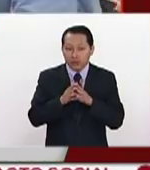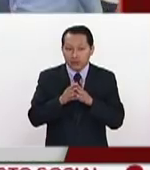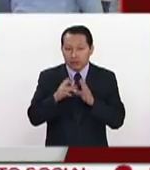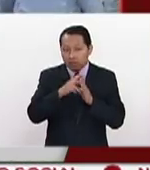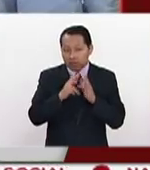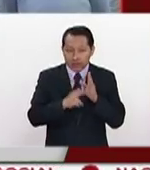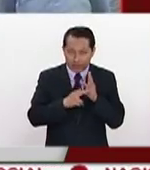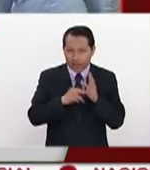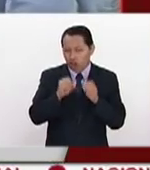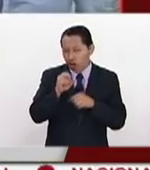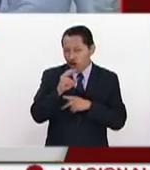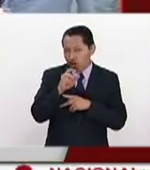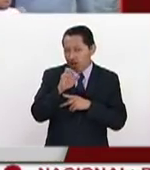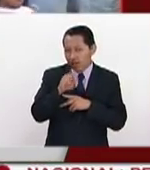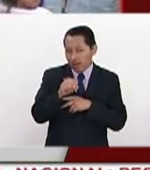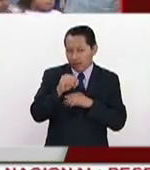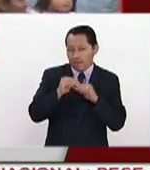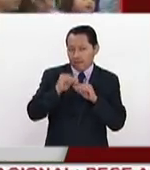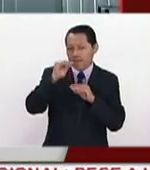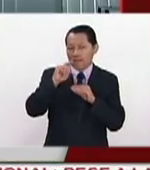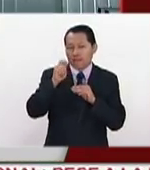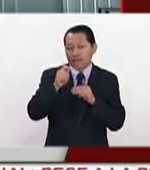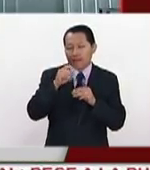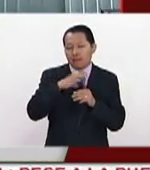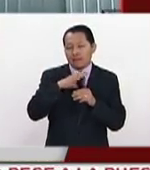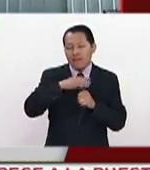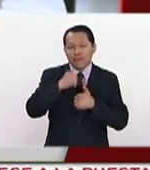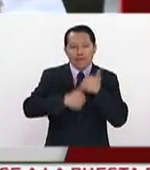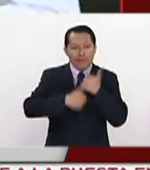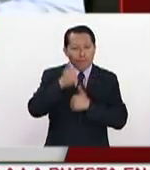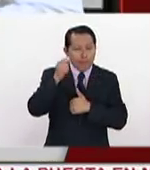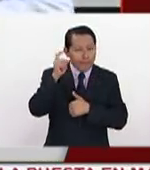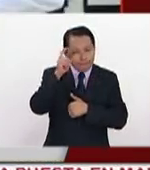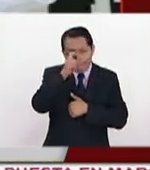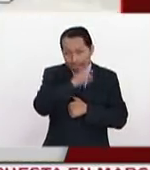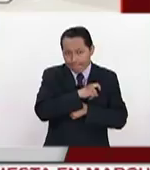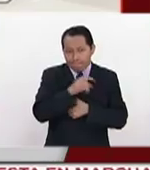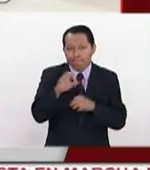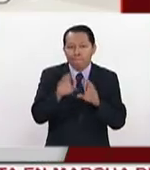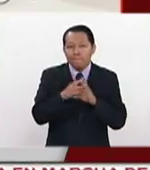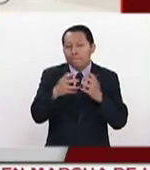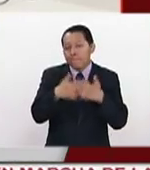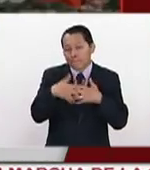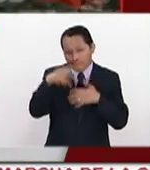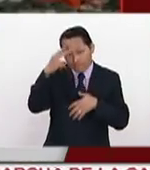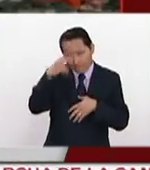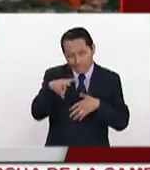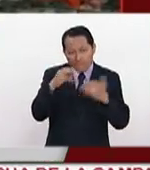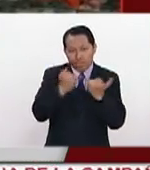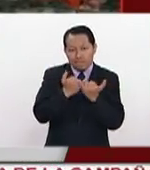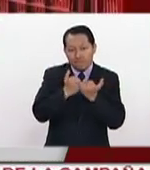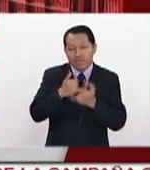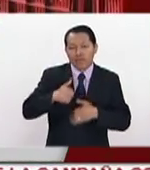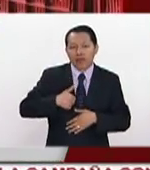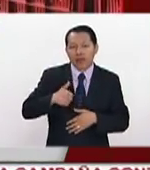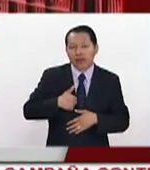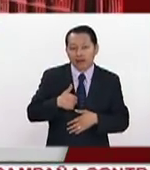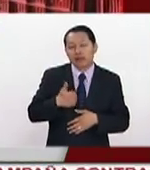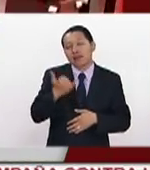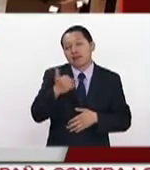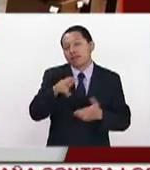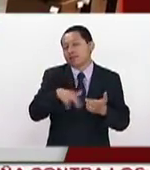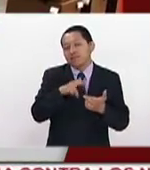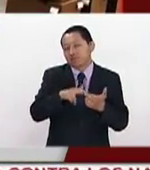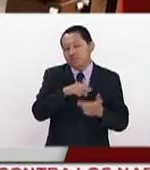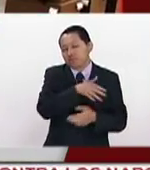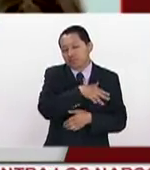regla de origen, lo que limitaría mucho la competitividad de la industria en México y por supuesto en Canadá y de la región